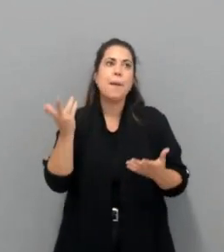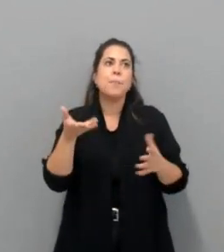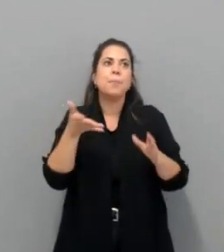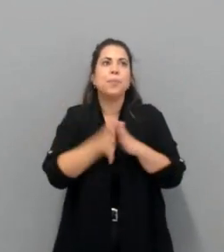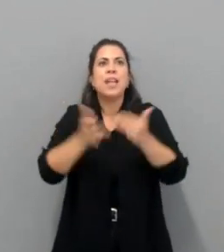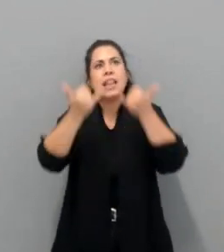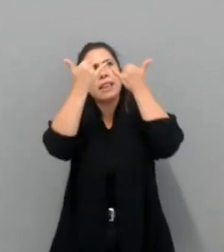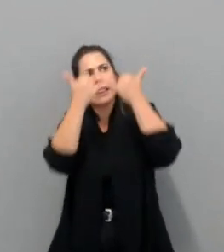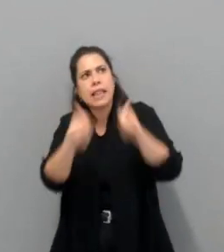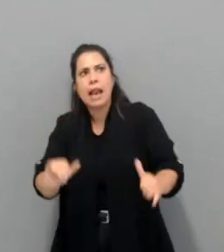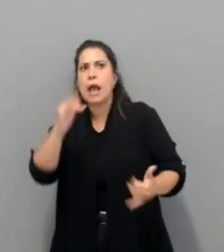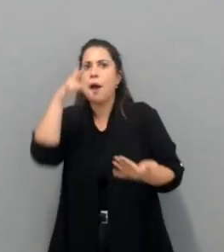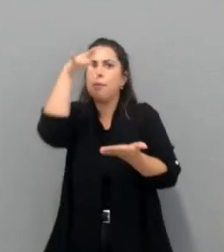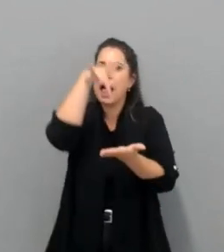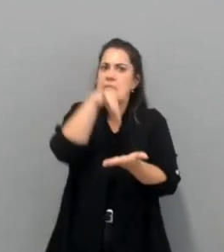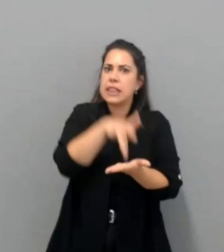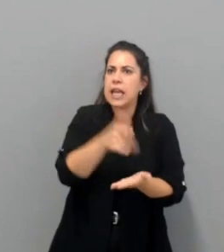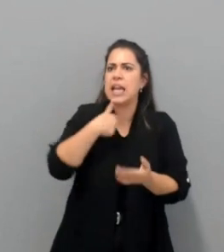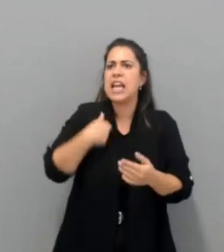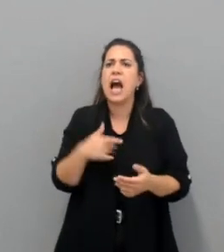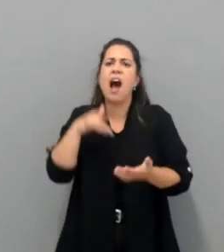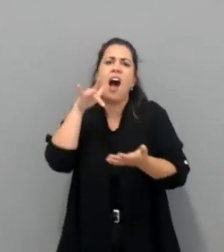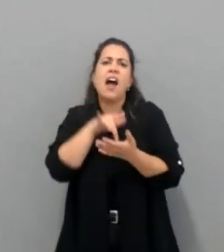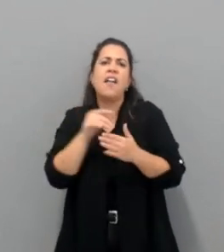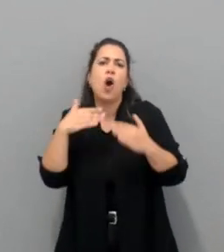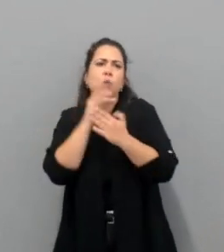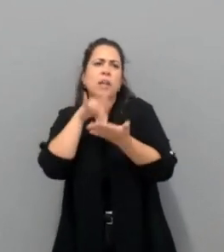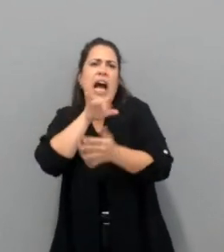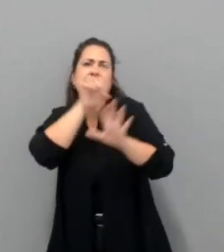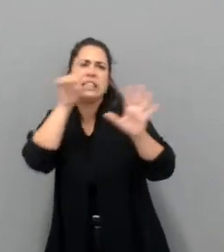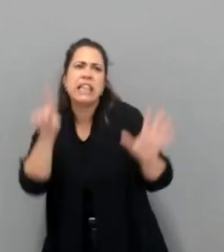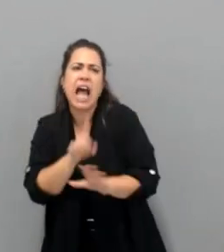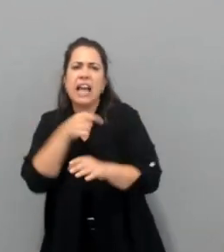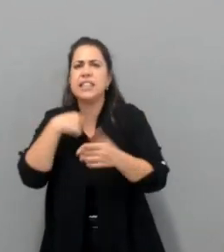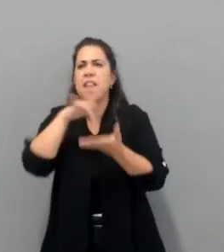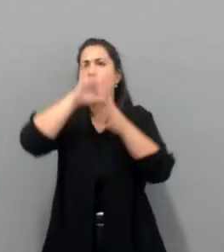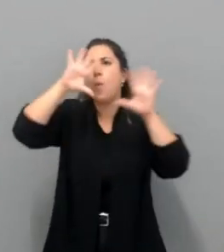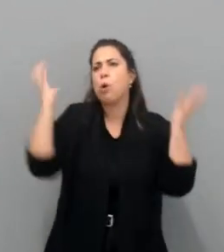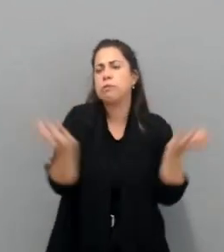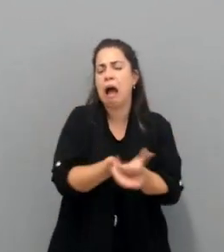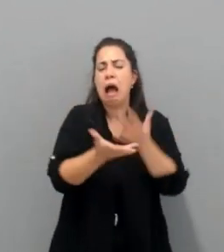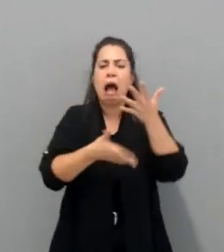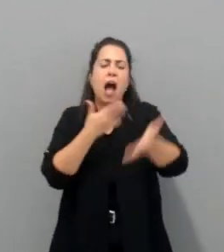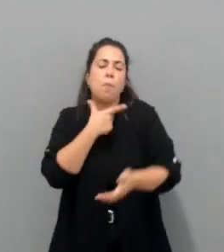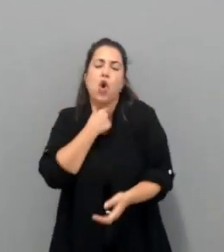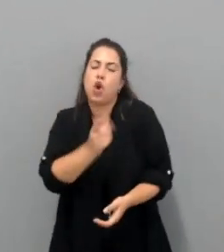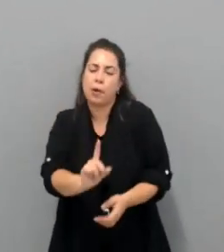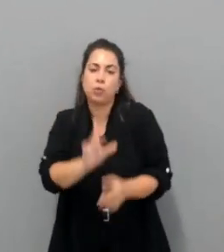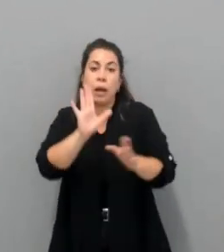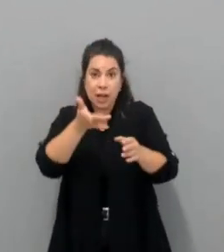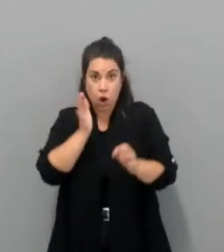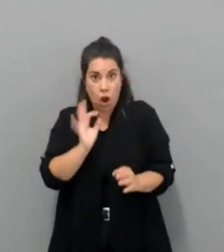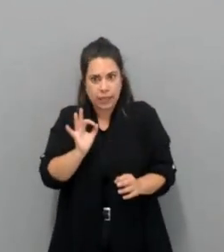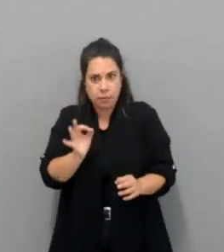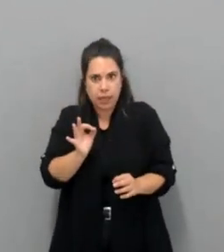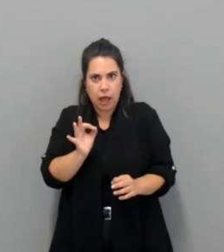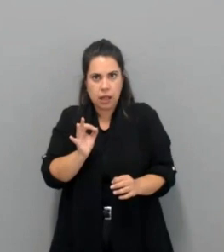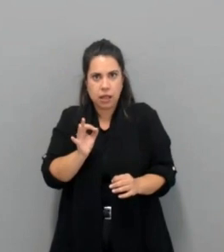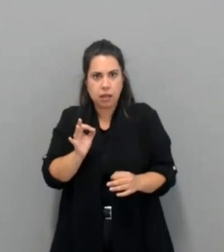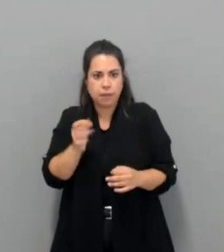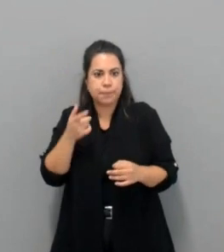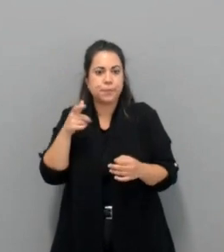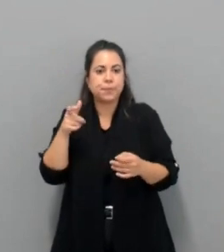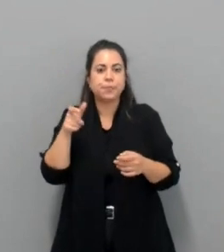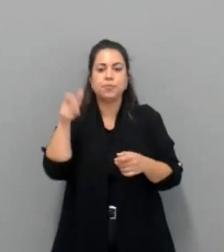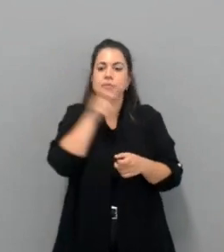celebra estos días, el 6 de octubre, el Día Mundial. Sí que es cierto que todos los que están los que van